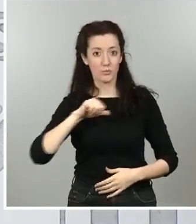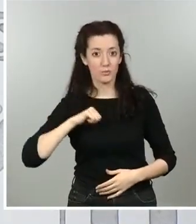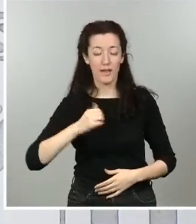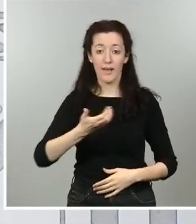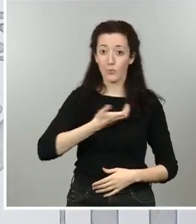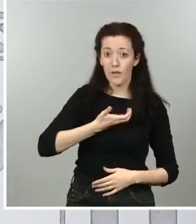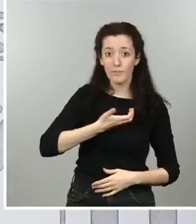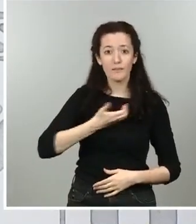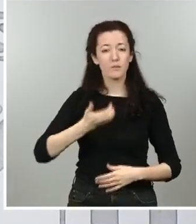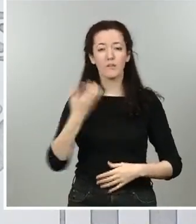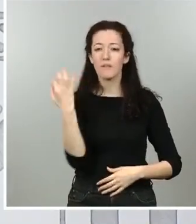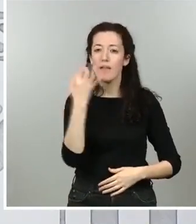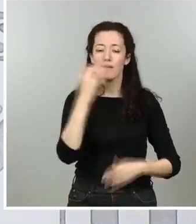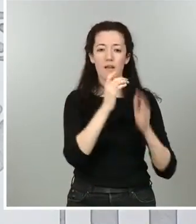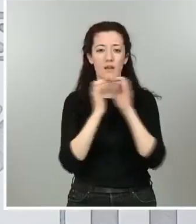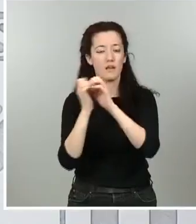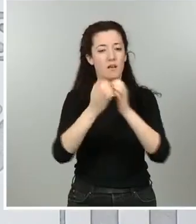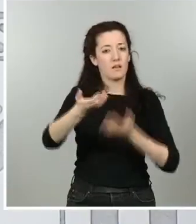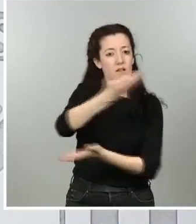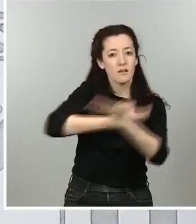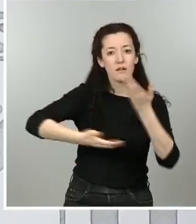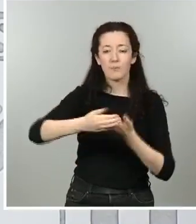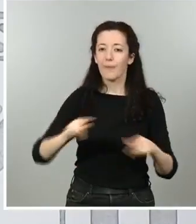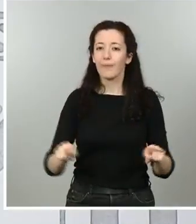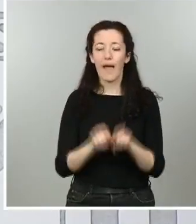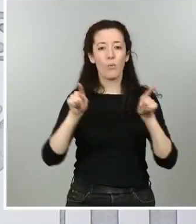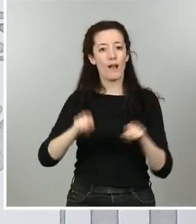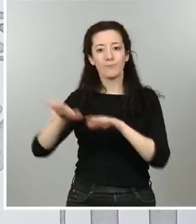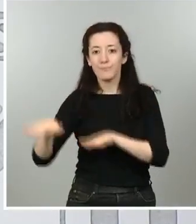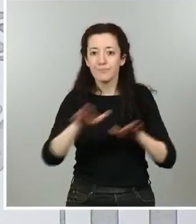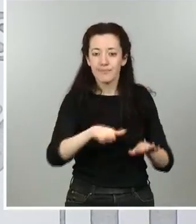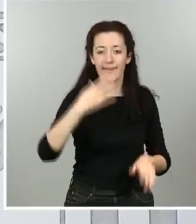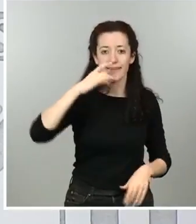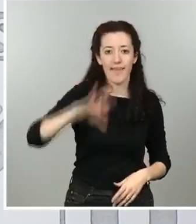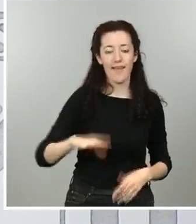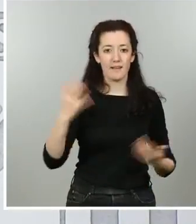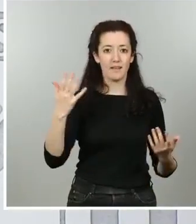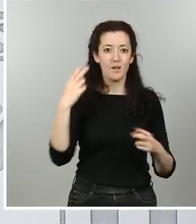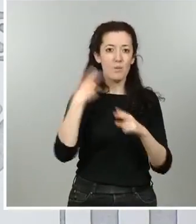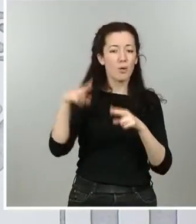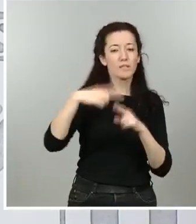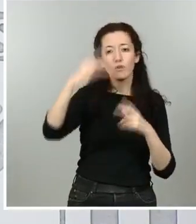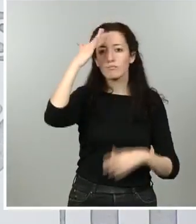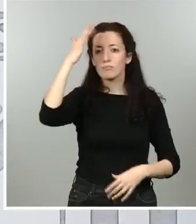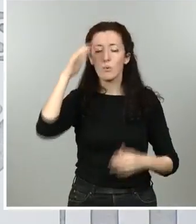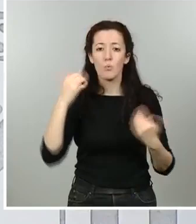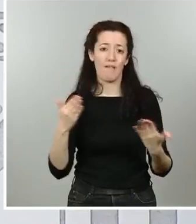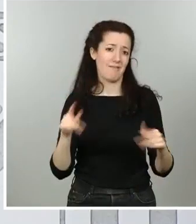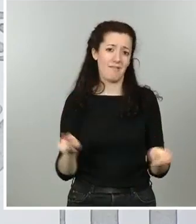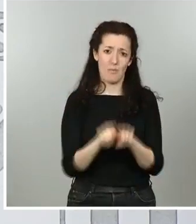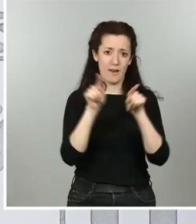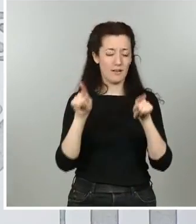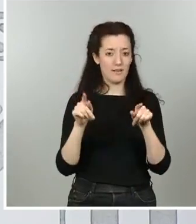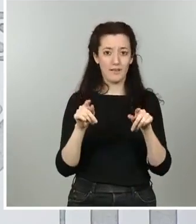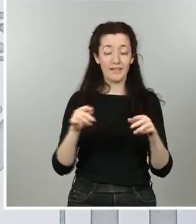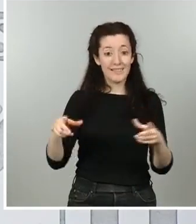con independencia de ideología, de intereses partidistas o de colores políticos. Es lo que quieren los ciudadanos, lo que nos